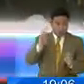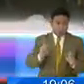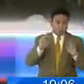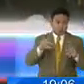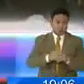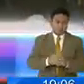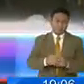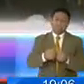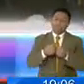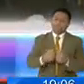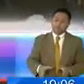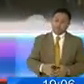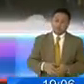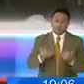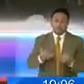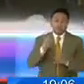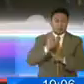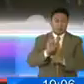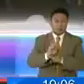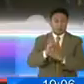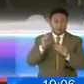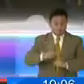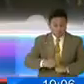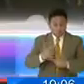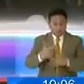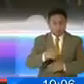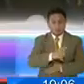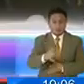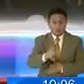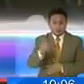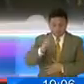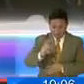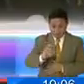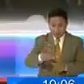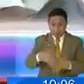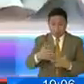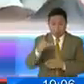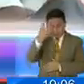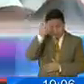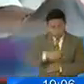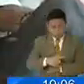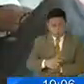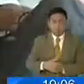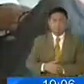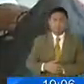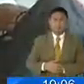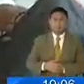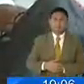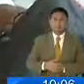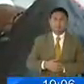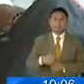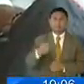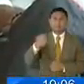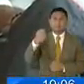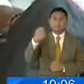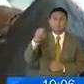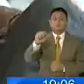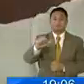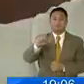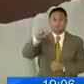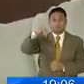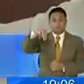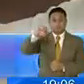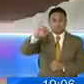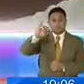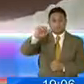una gran oportunidad de darle al país los insumos necesarios para tomar una decisión. Para Santiago Basabe, catedrático y politólogo,